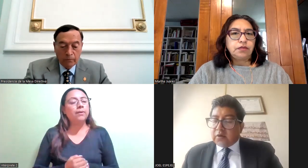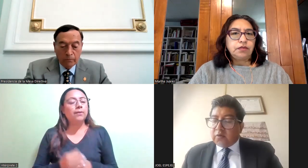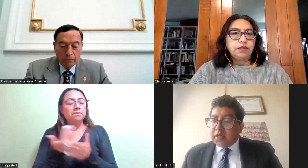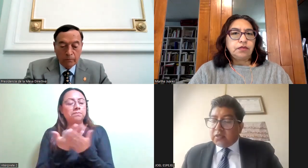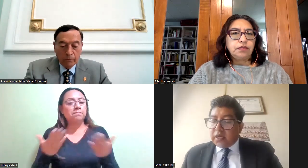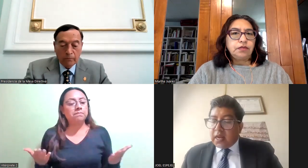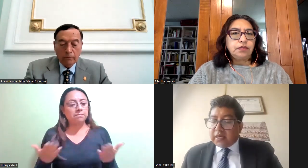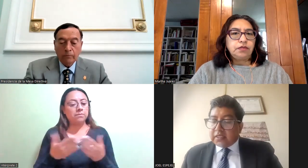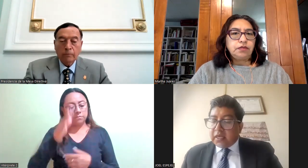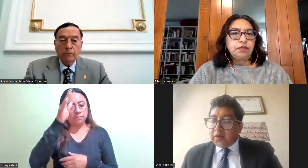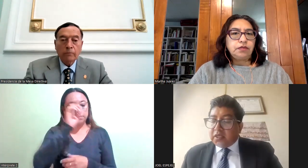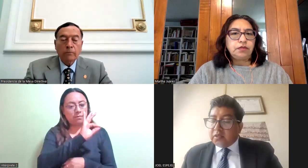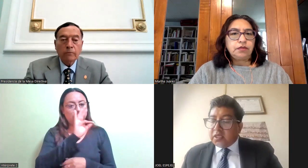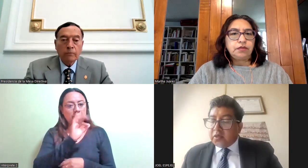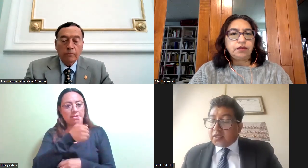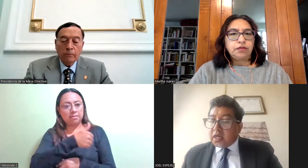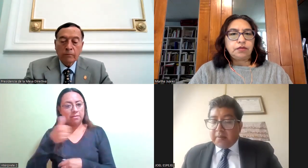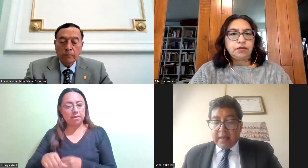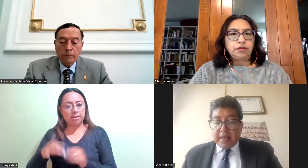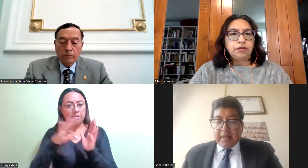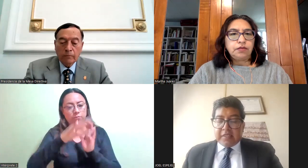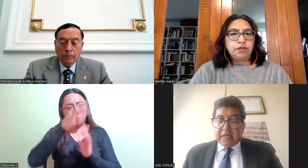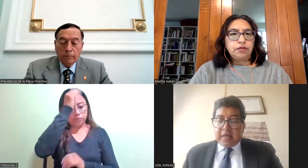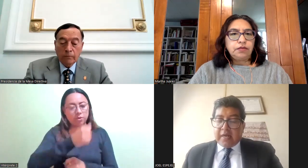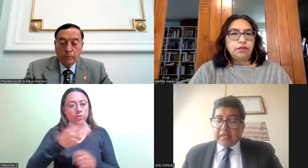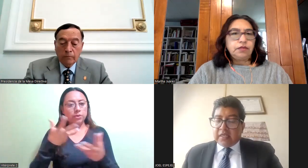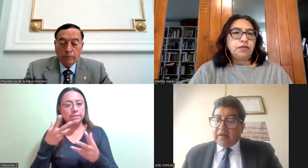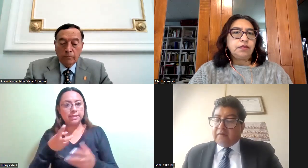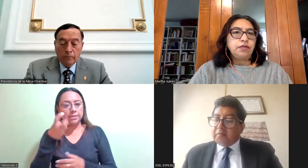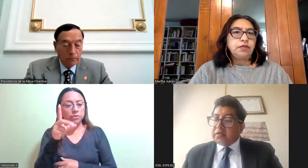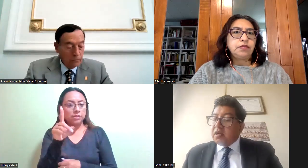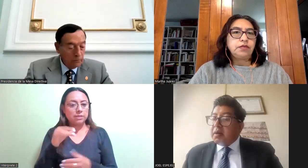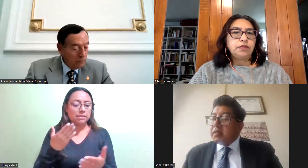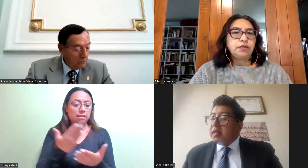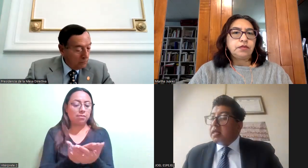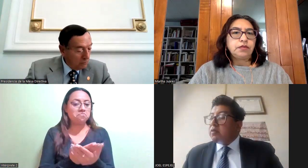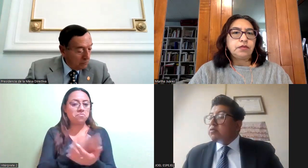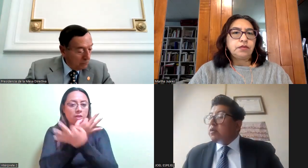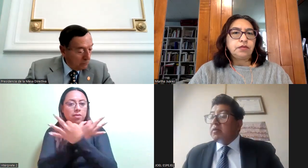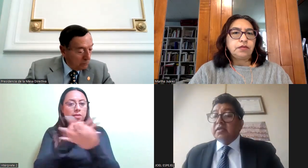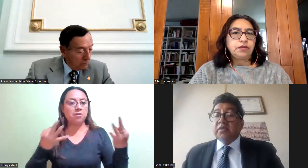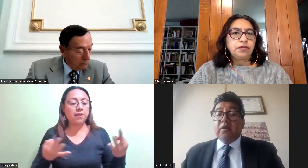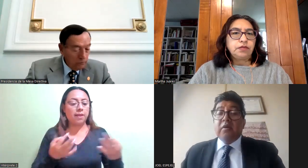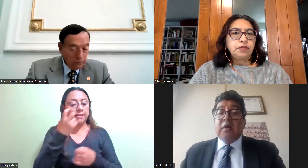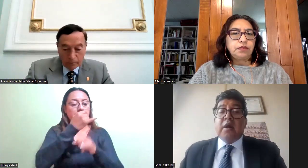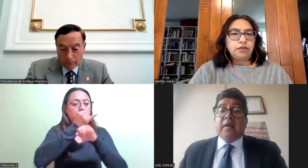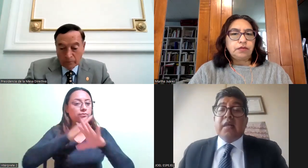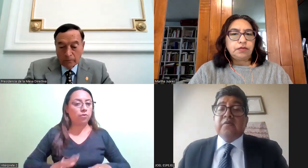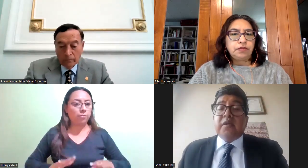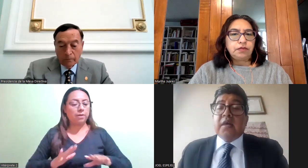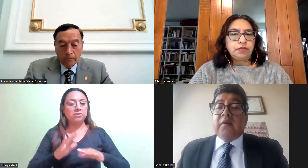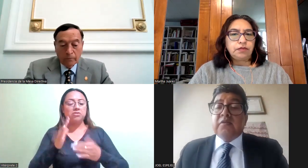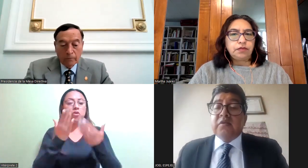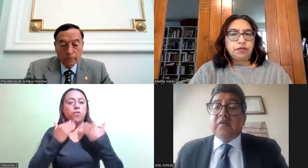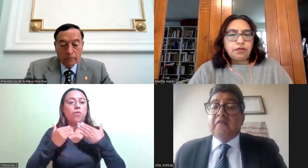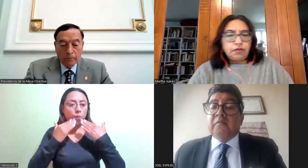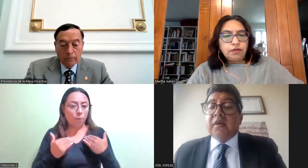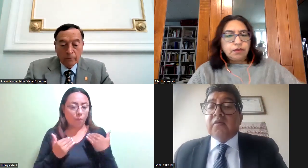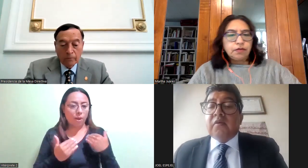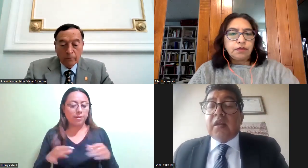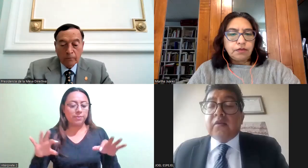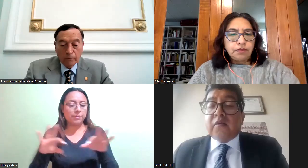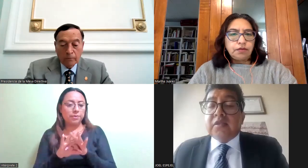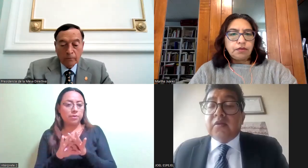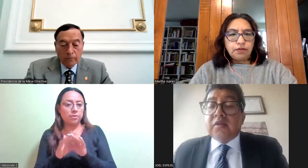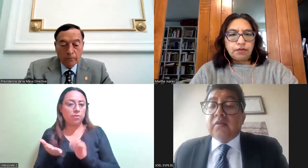que se llegó en dicho dictamen se declara en extensa información en materia de recurso de revisión relacionada con la solicitud